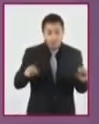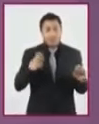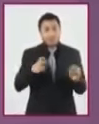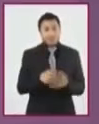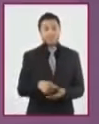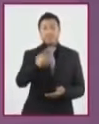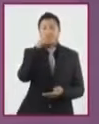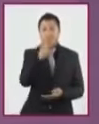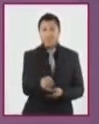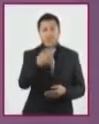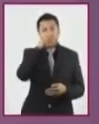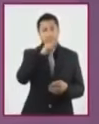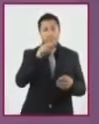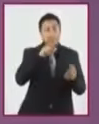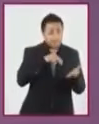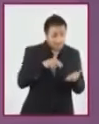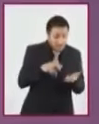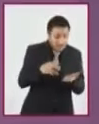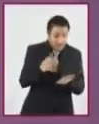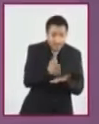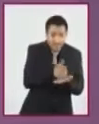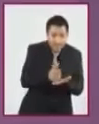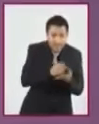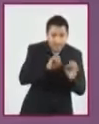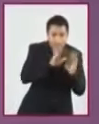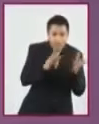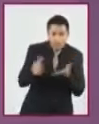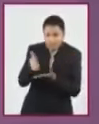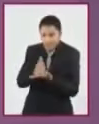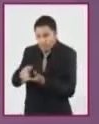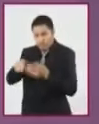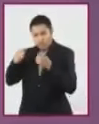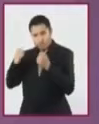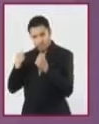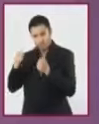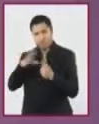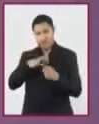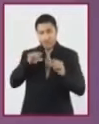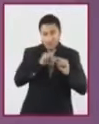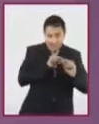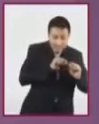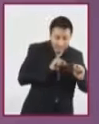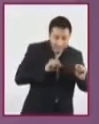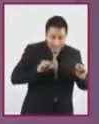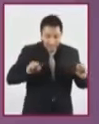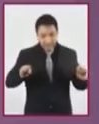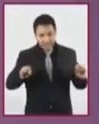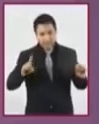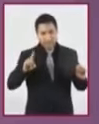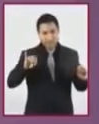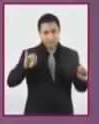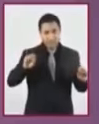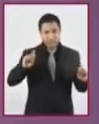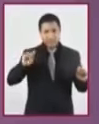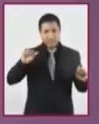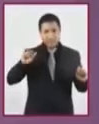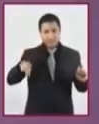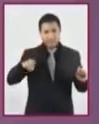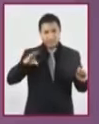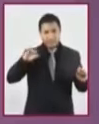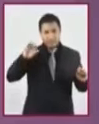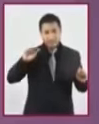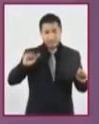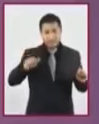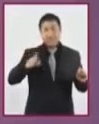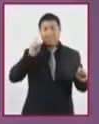quiere decir que el círculo azul claro y el azul fuerte nos indican la distancia. Es correcto. Es como